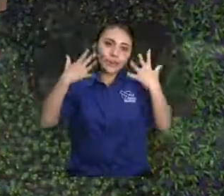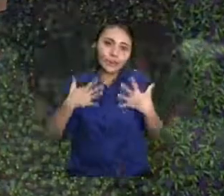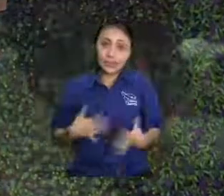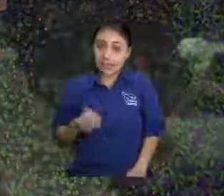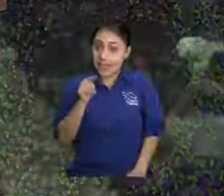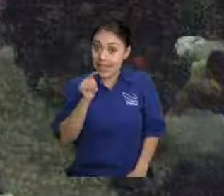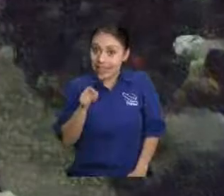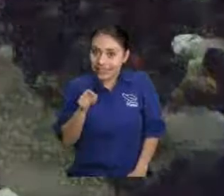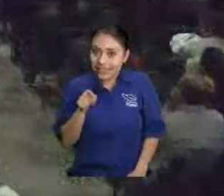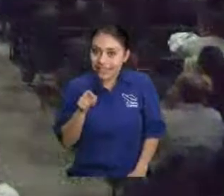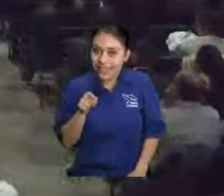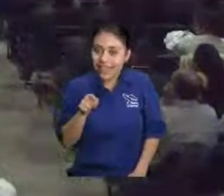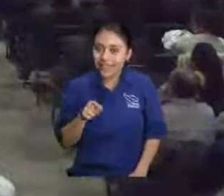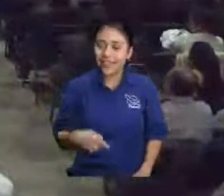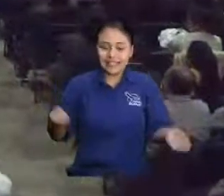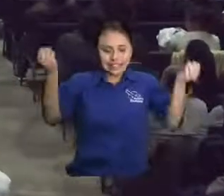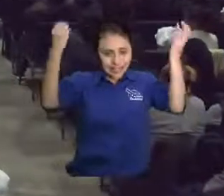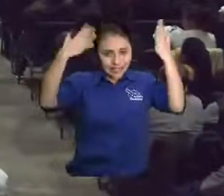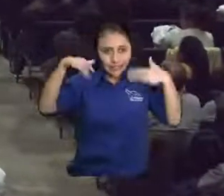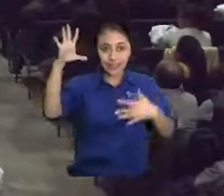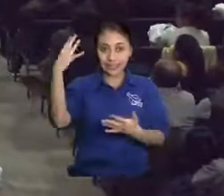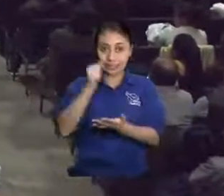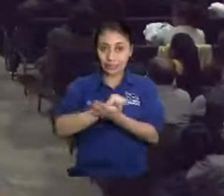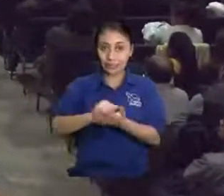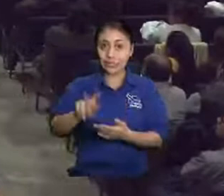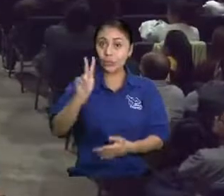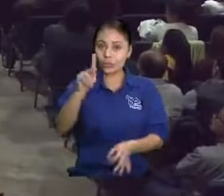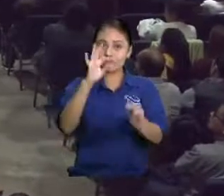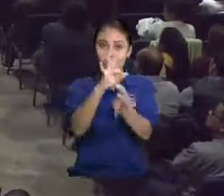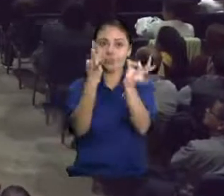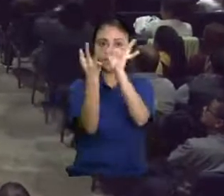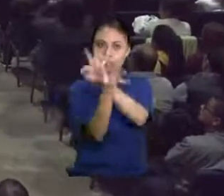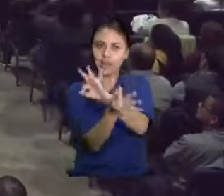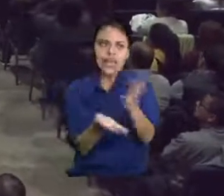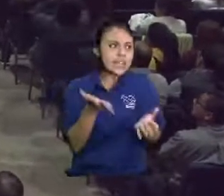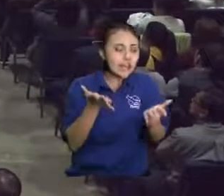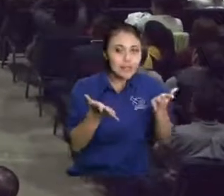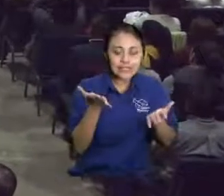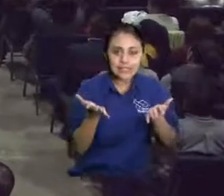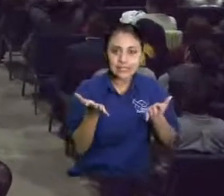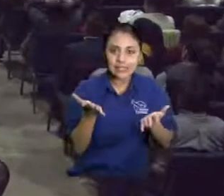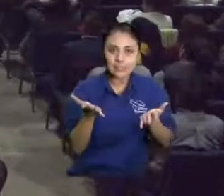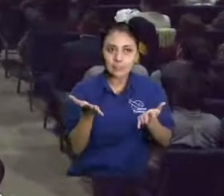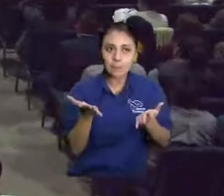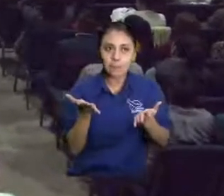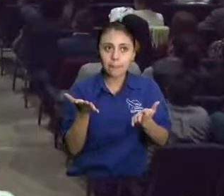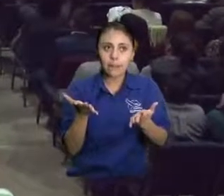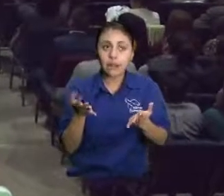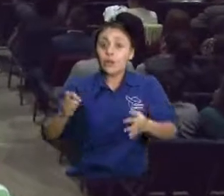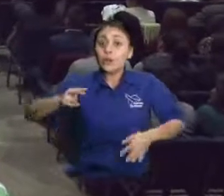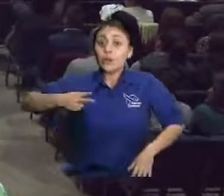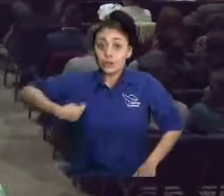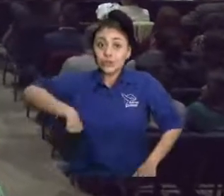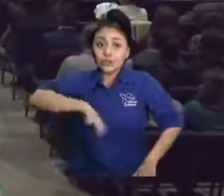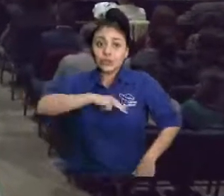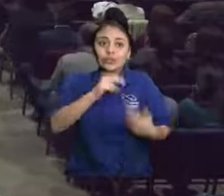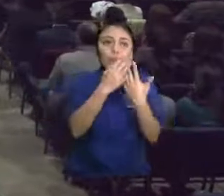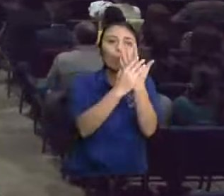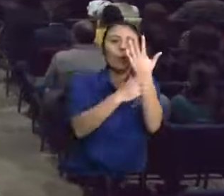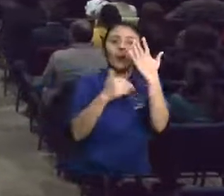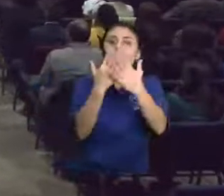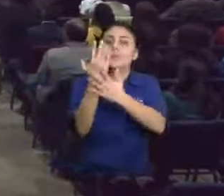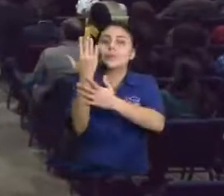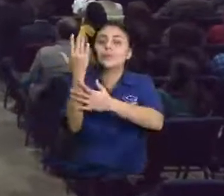es un avivamiento y una transformación. Y a veces logramos meter las manos ahí y nuestras